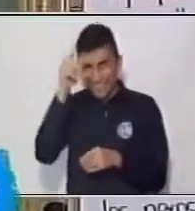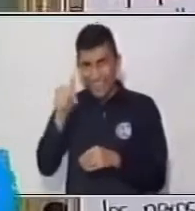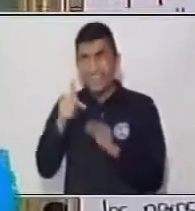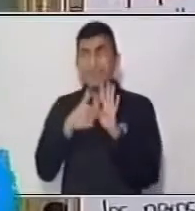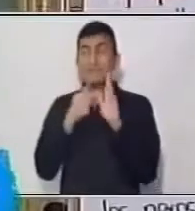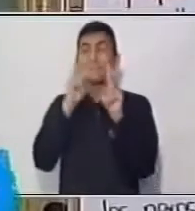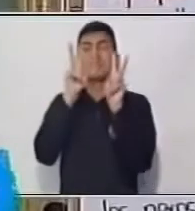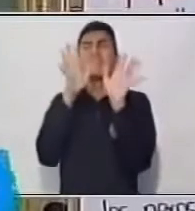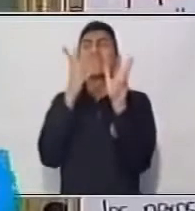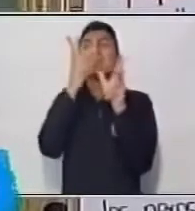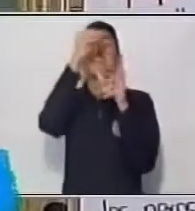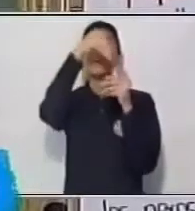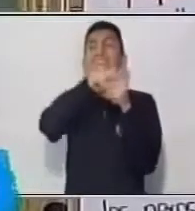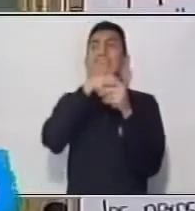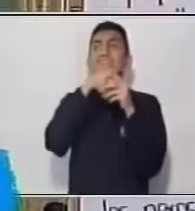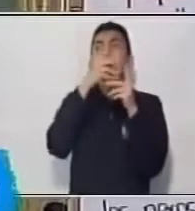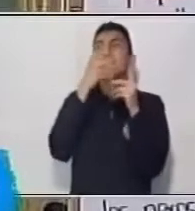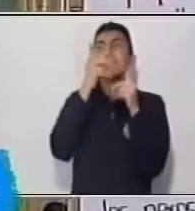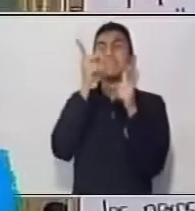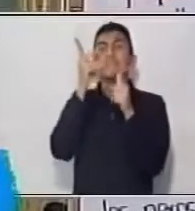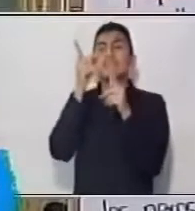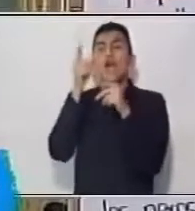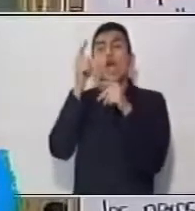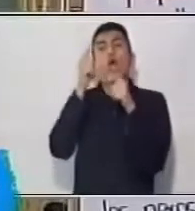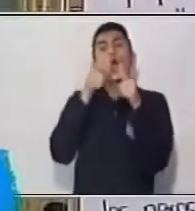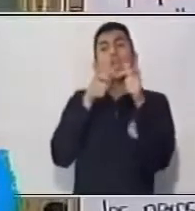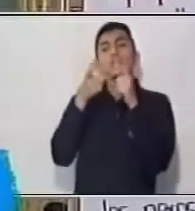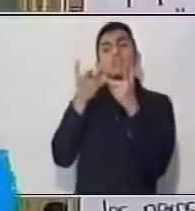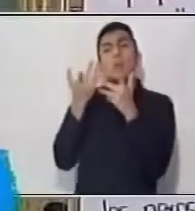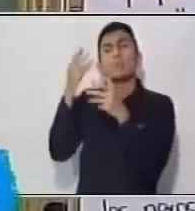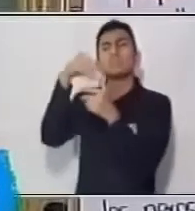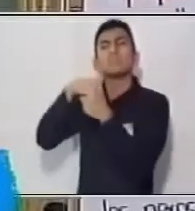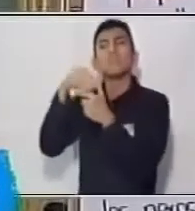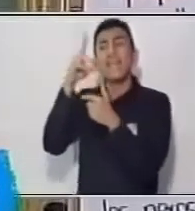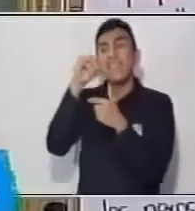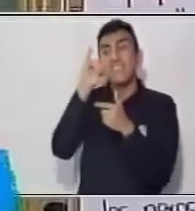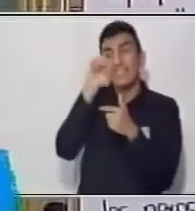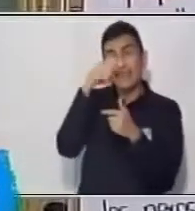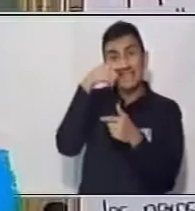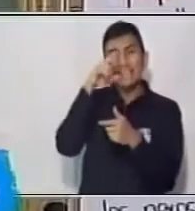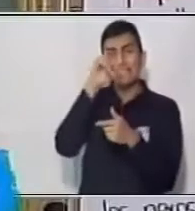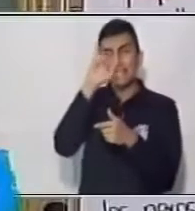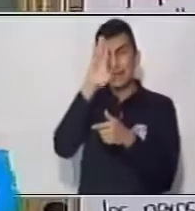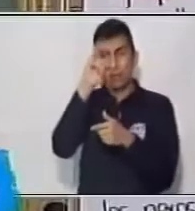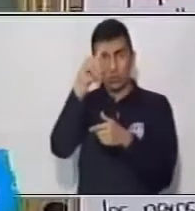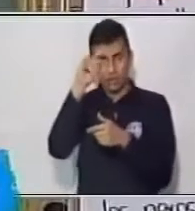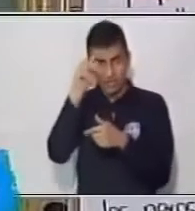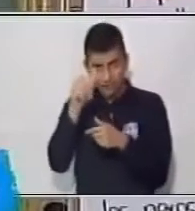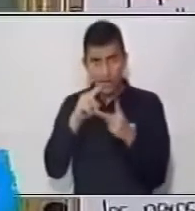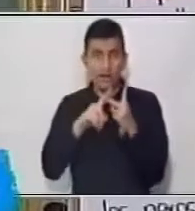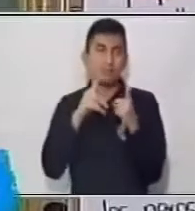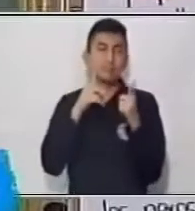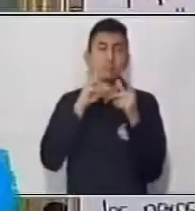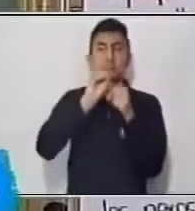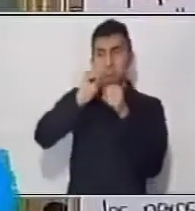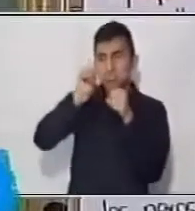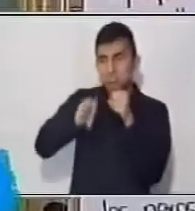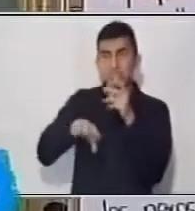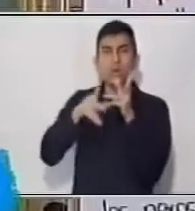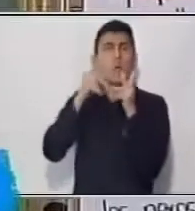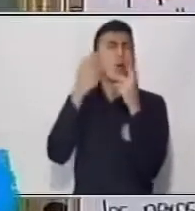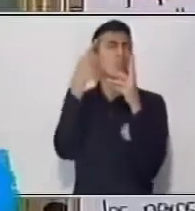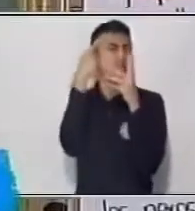pero ¿a qué tipo de oración coordinada corresponde? ¿A distributiva, explicativa, copulativa, a